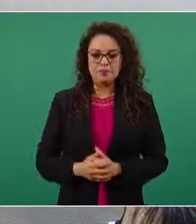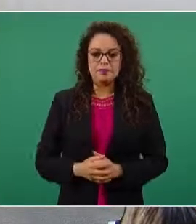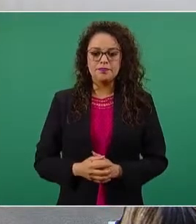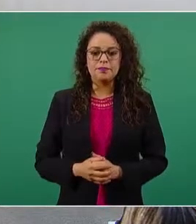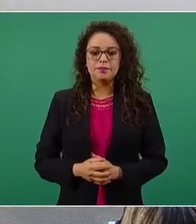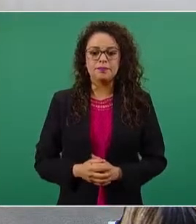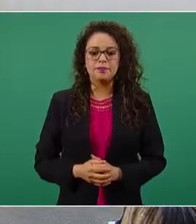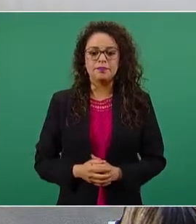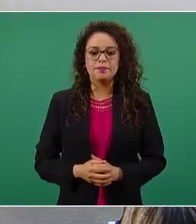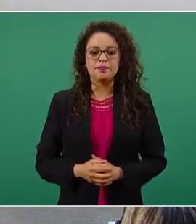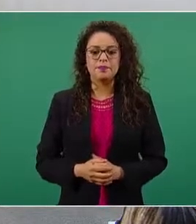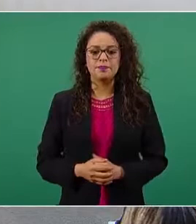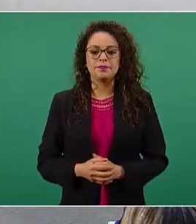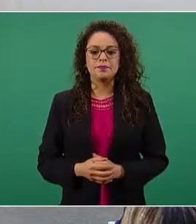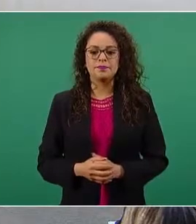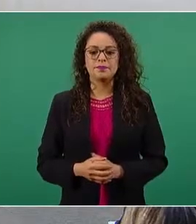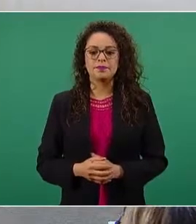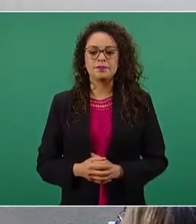en apariencia